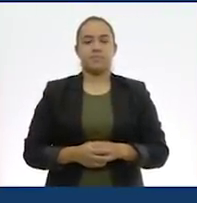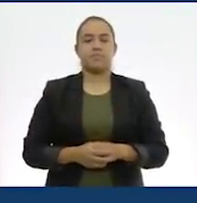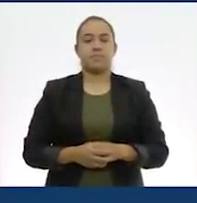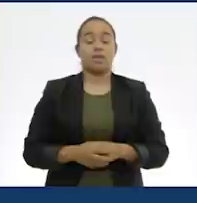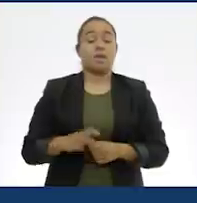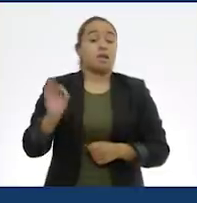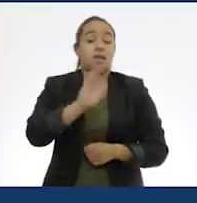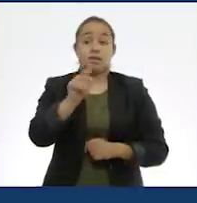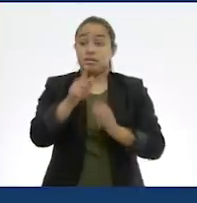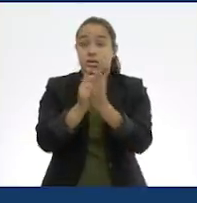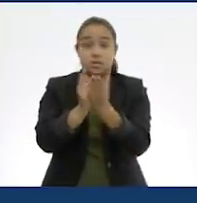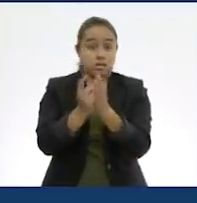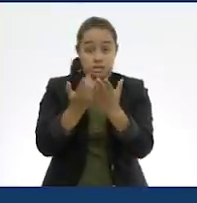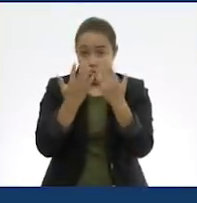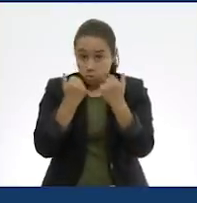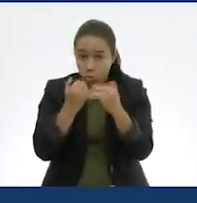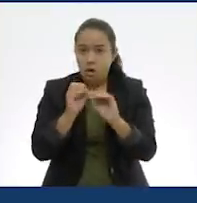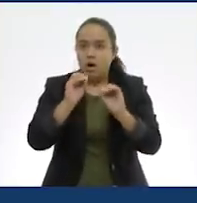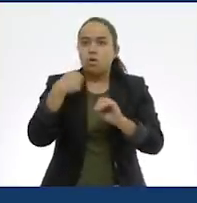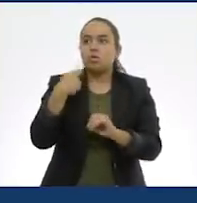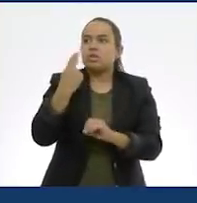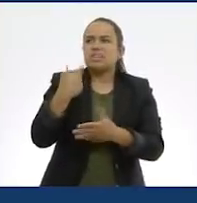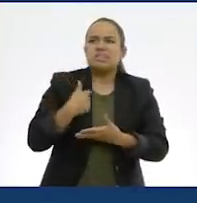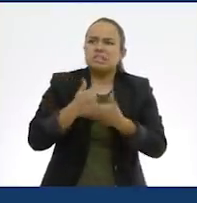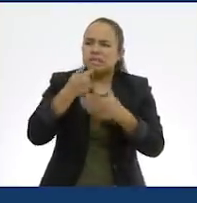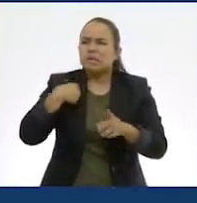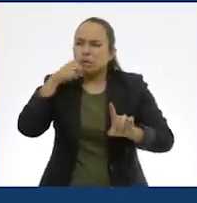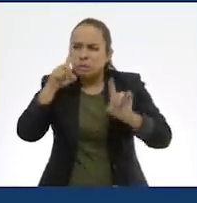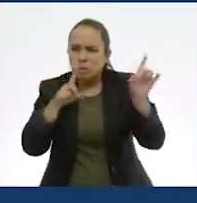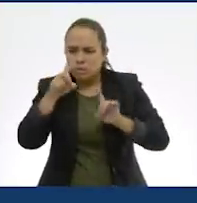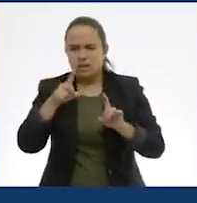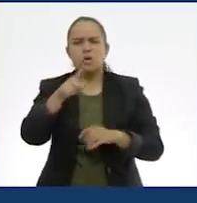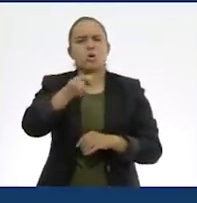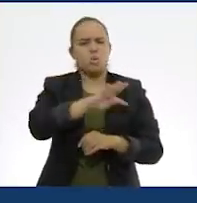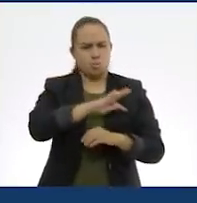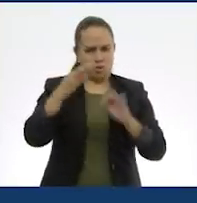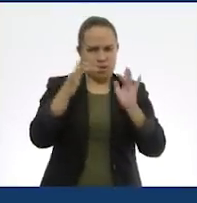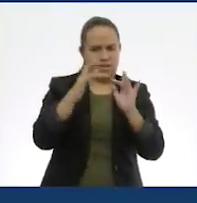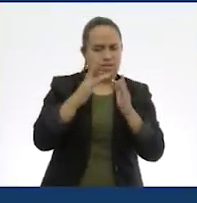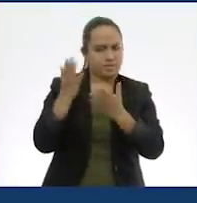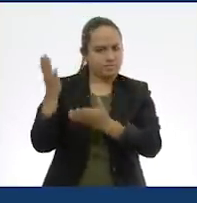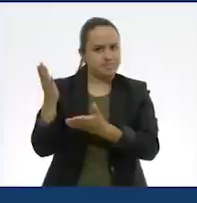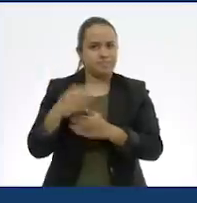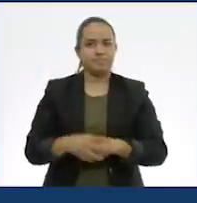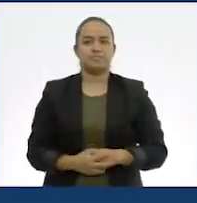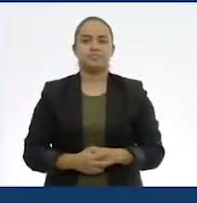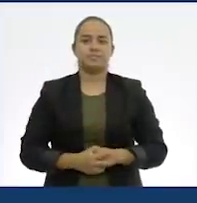Si no tienes el libro de texto o necesitas ayuda para responder las preguntas, contáctanos.